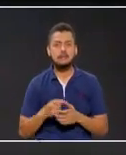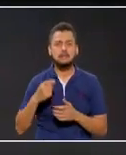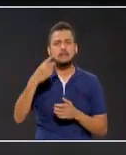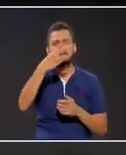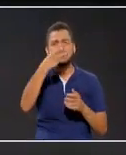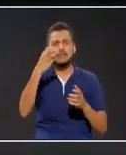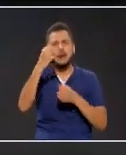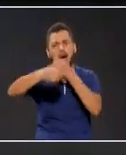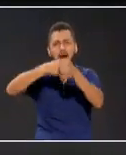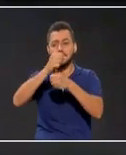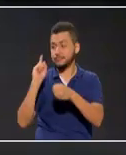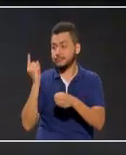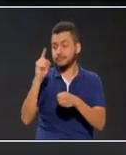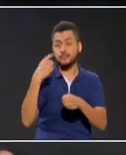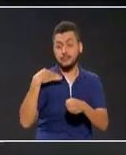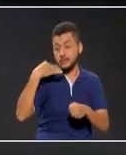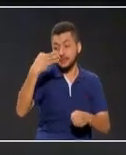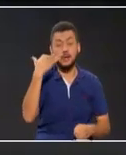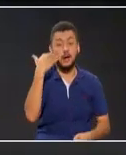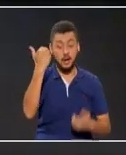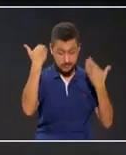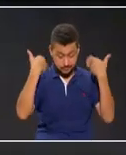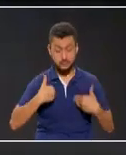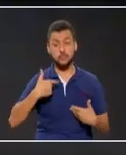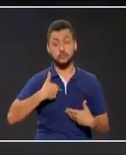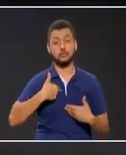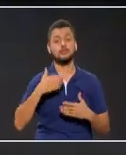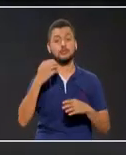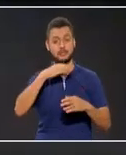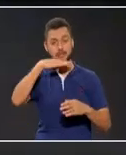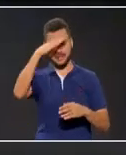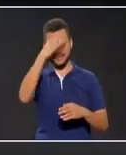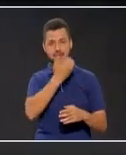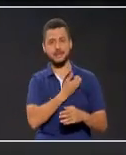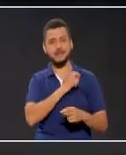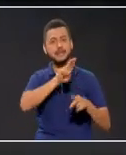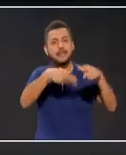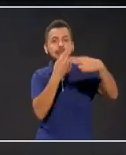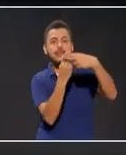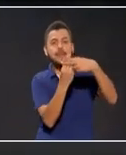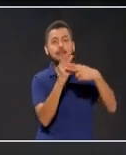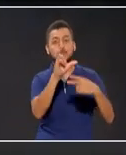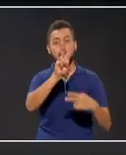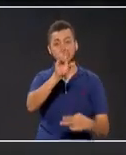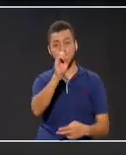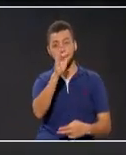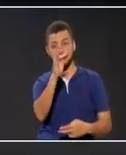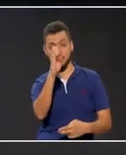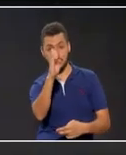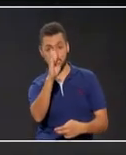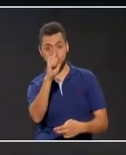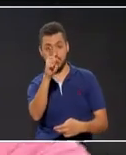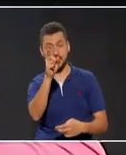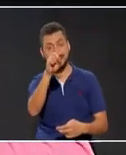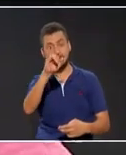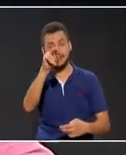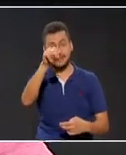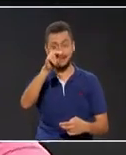de Medellín. Quiero que me acompañen en el hashtag Vote Sin Miedo por Beatriz. Muchísimas